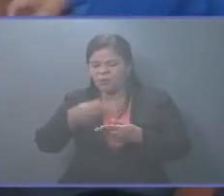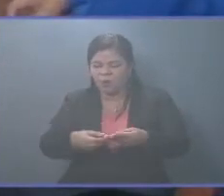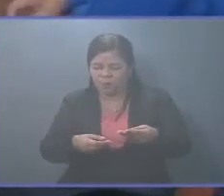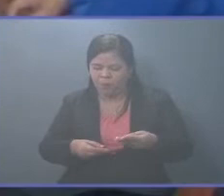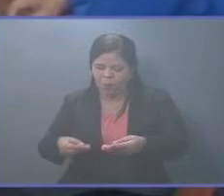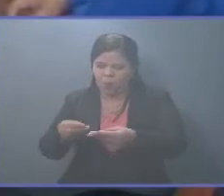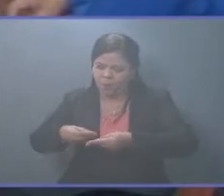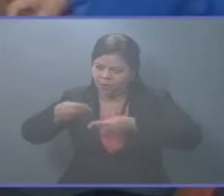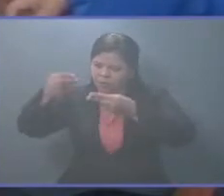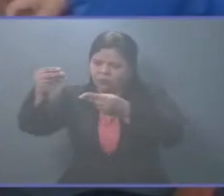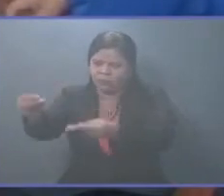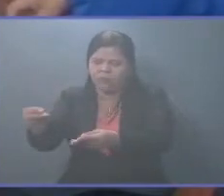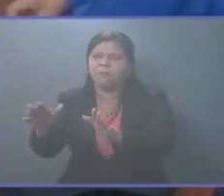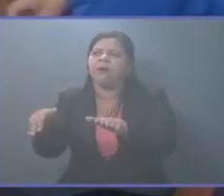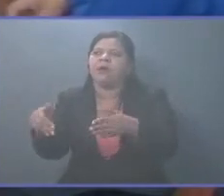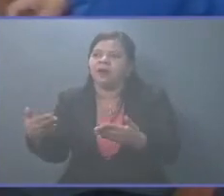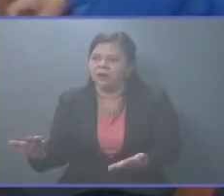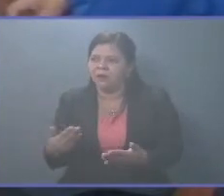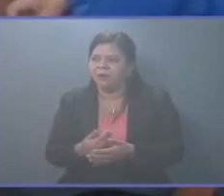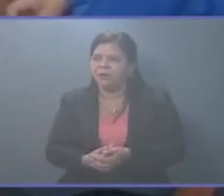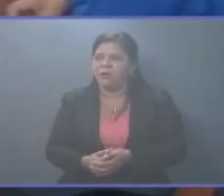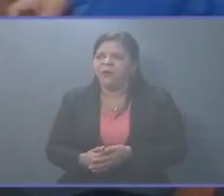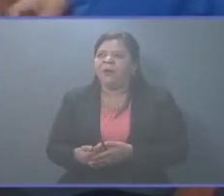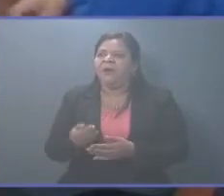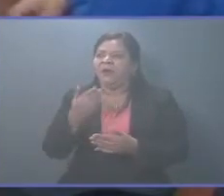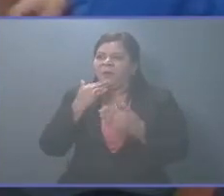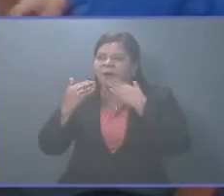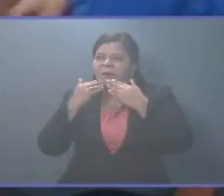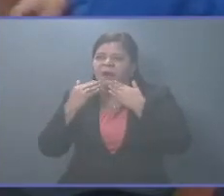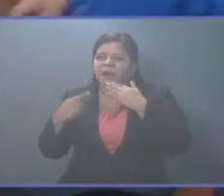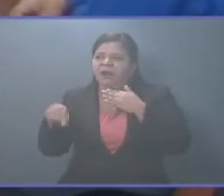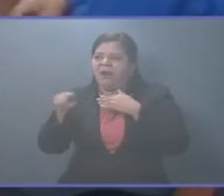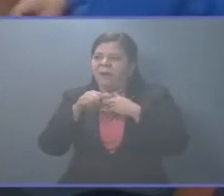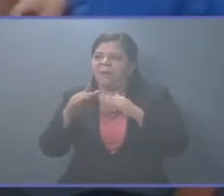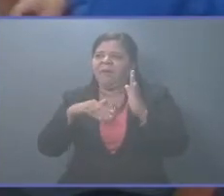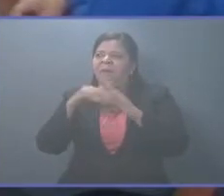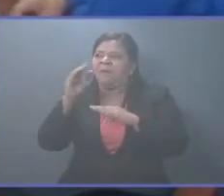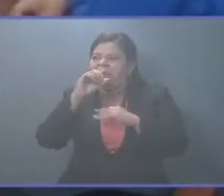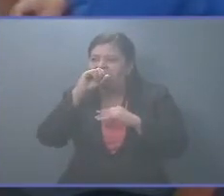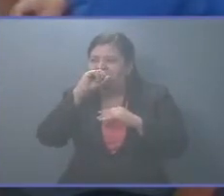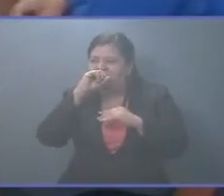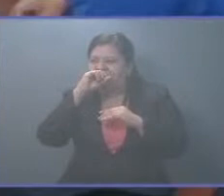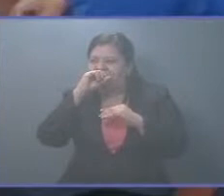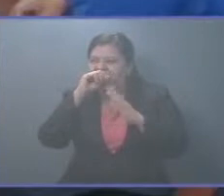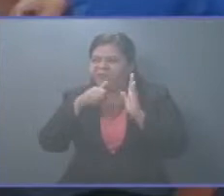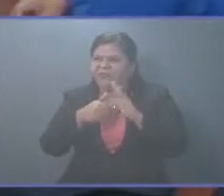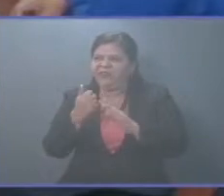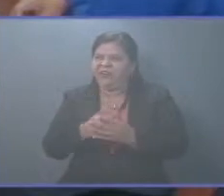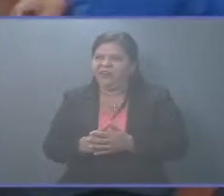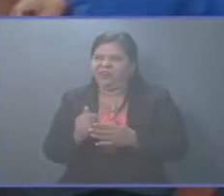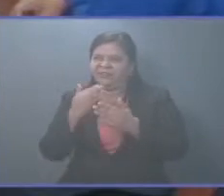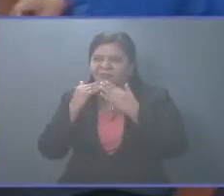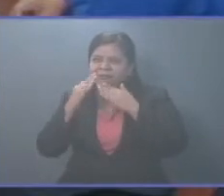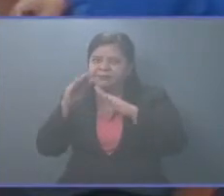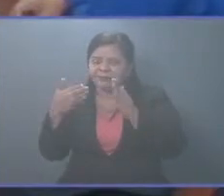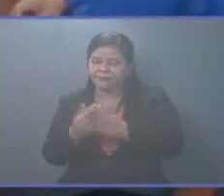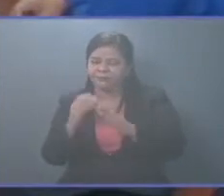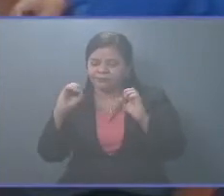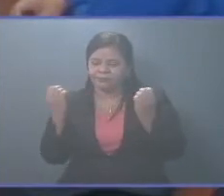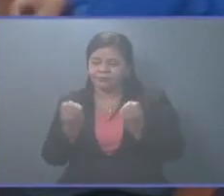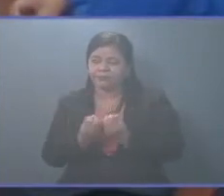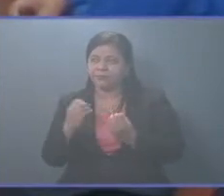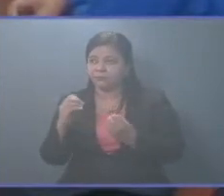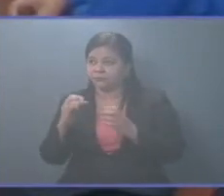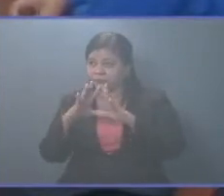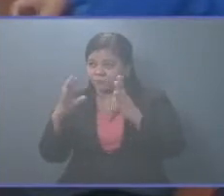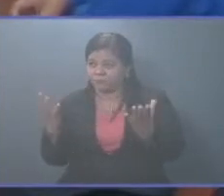escrito de que para ustedes priva la interpretación de todos los organismos